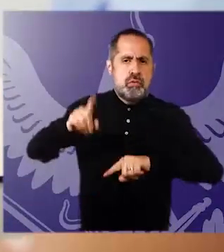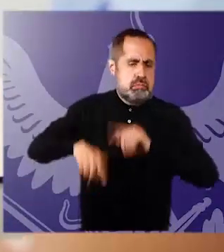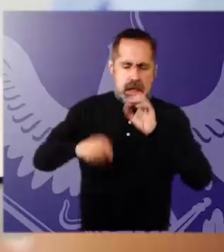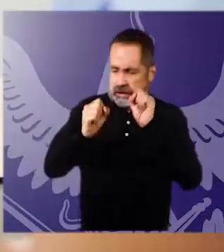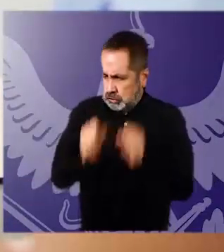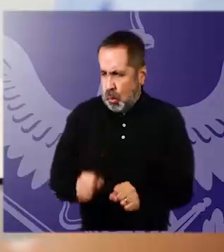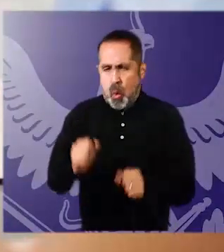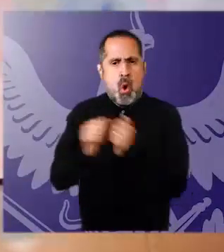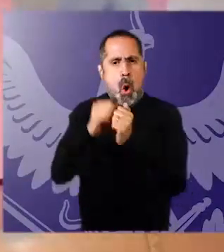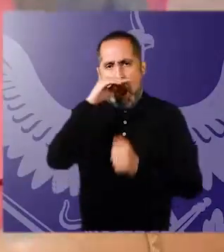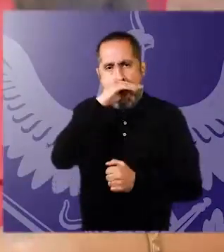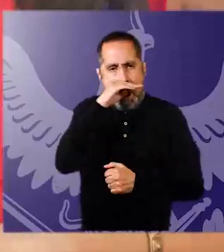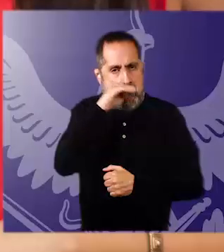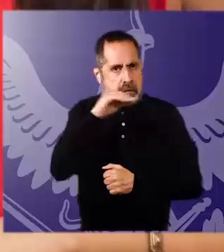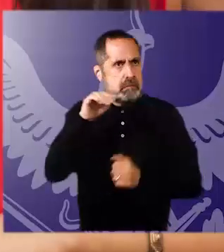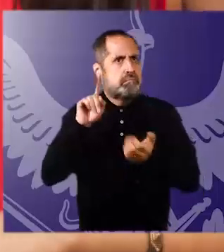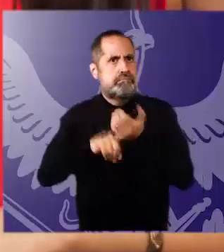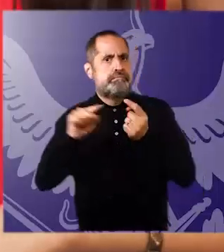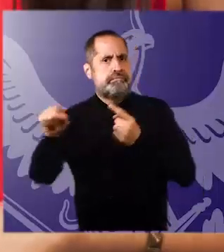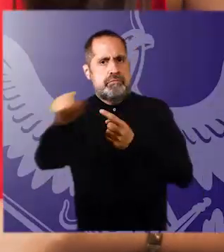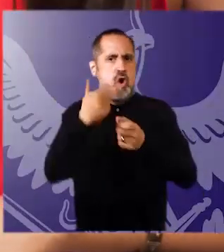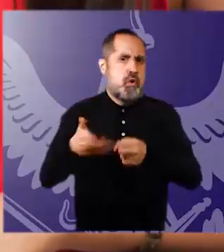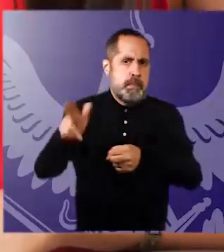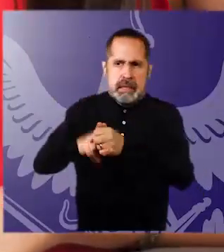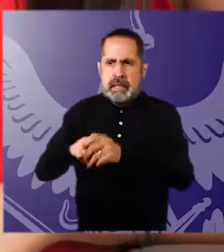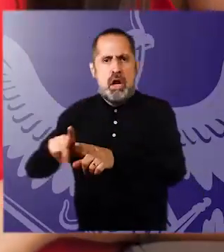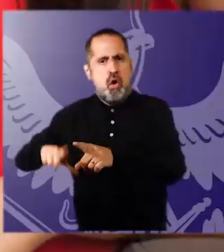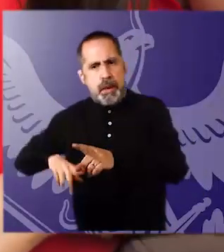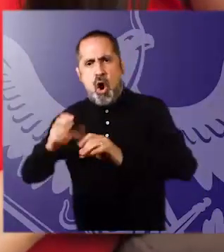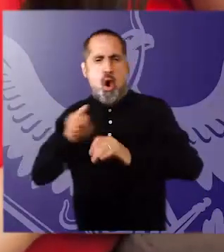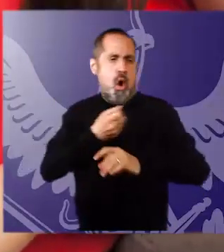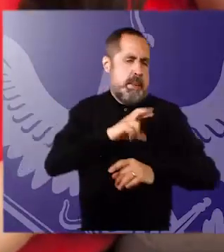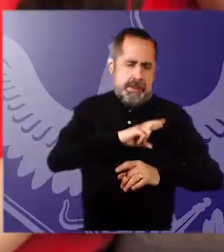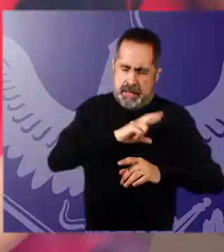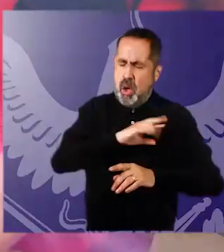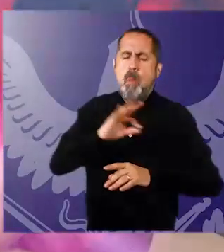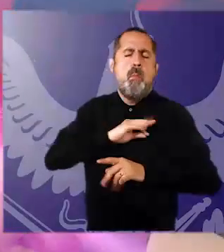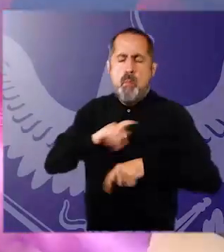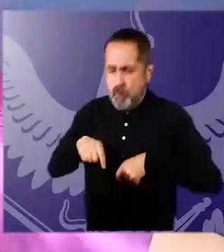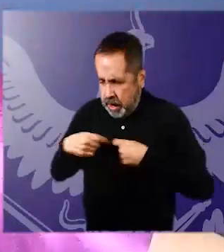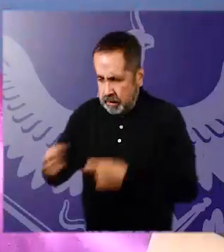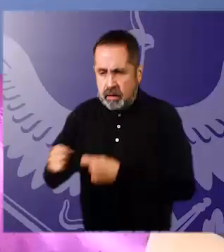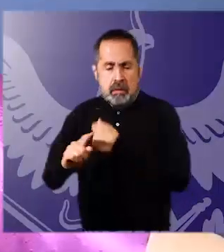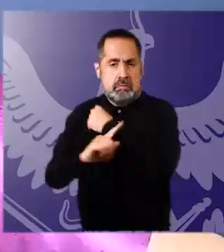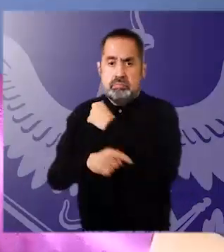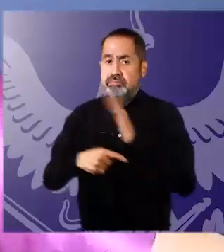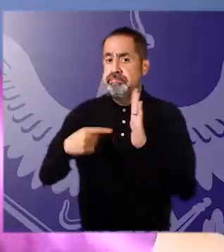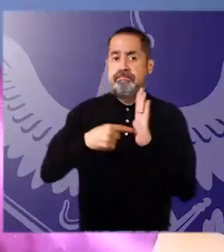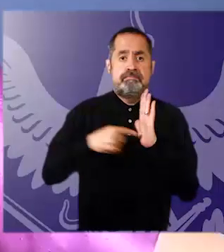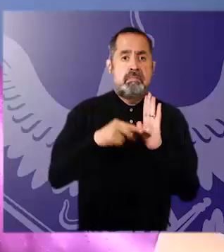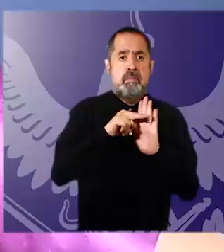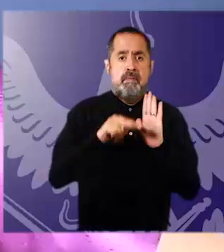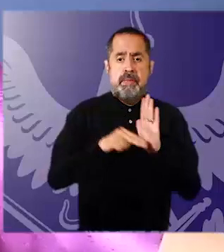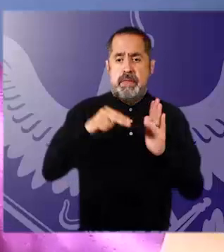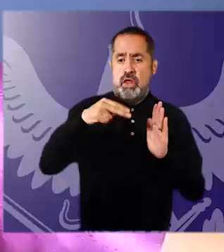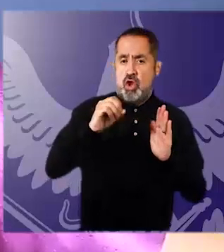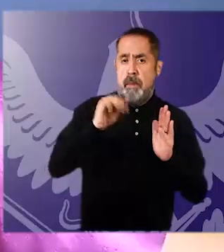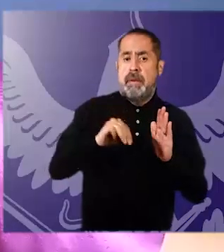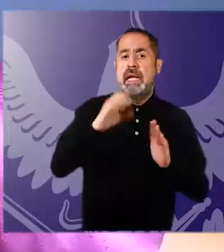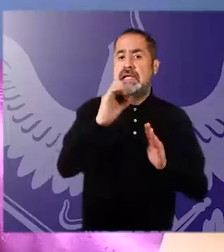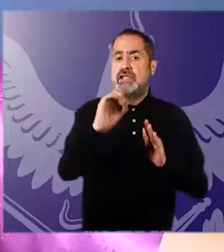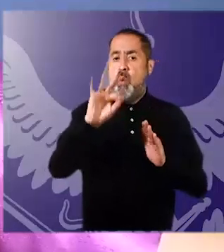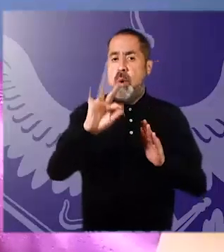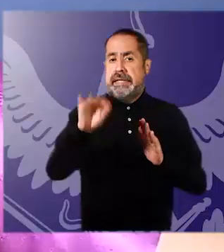aborto legal, seguro y gratuito en las instituciones públicas, sociales o privadas de salud. Con base en la